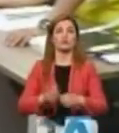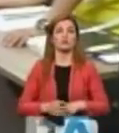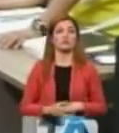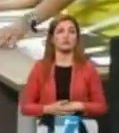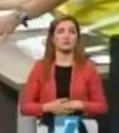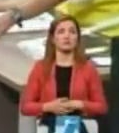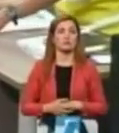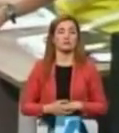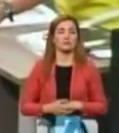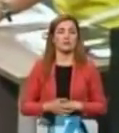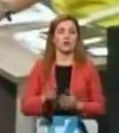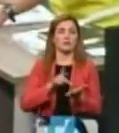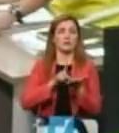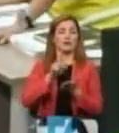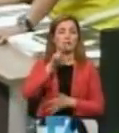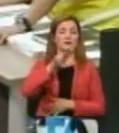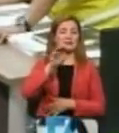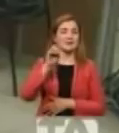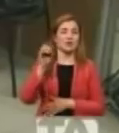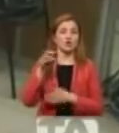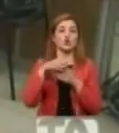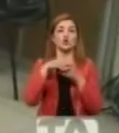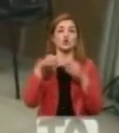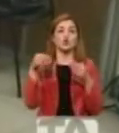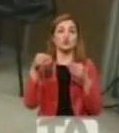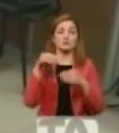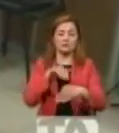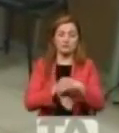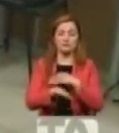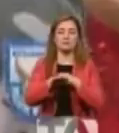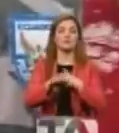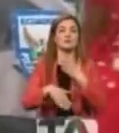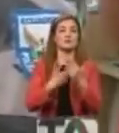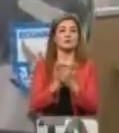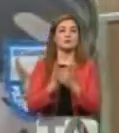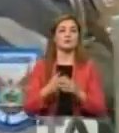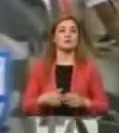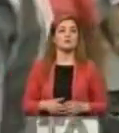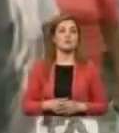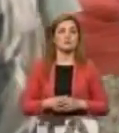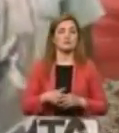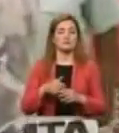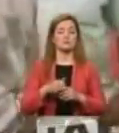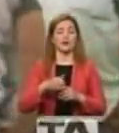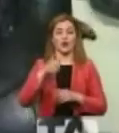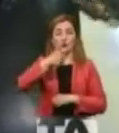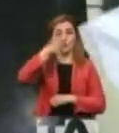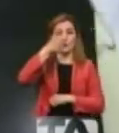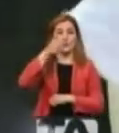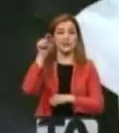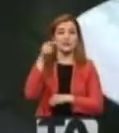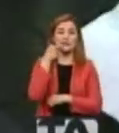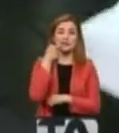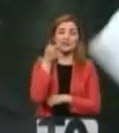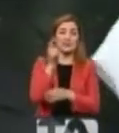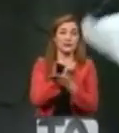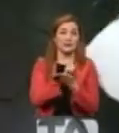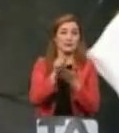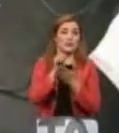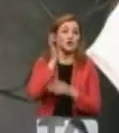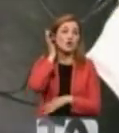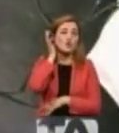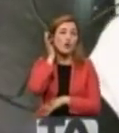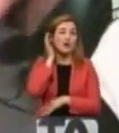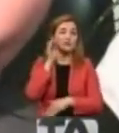mujer indicó que le pagarían $300 si lograba ingresar todo. El subteniente Jefferson Ordóñez relata que la semana pasada